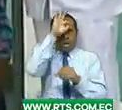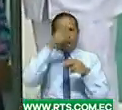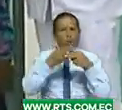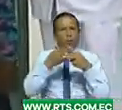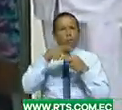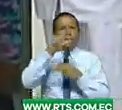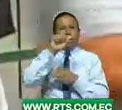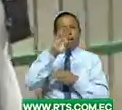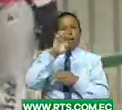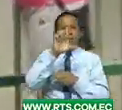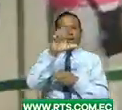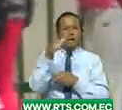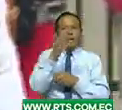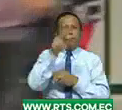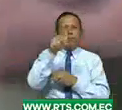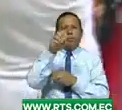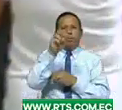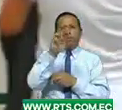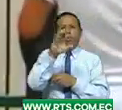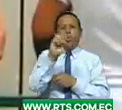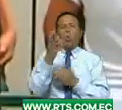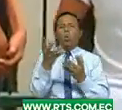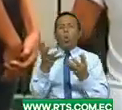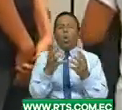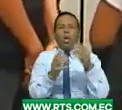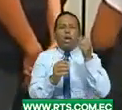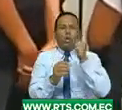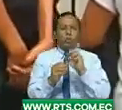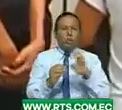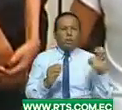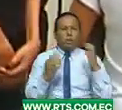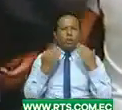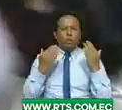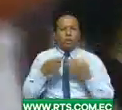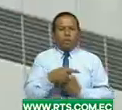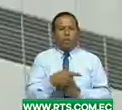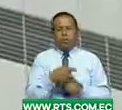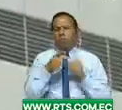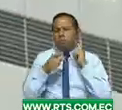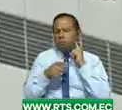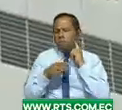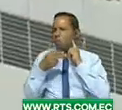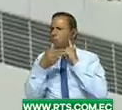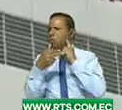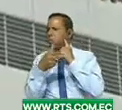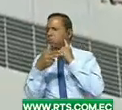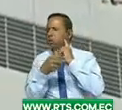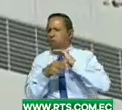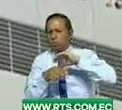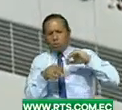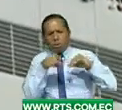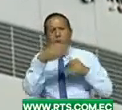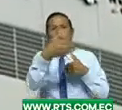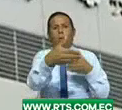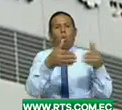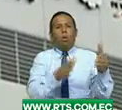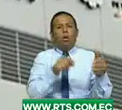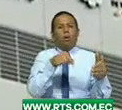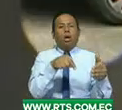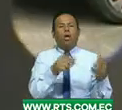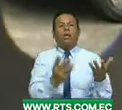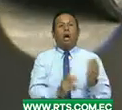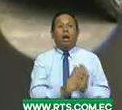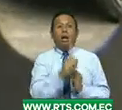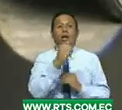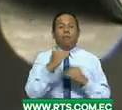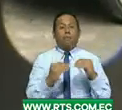Gilbert Pontón, ubicado en el suburbio de Guayaquil, al escuchar disparos que se registraron en el cuarto piso de esta casa asistencial